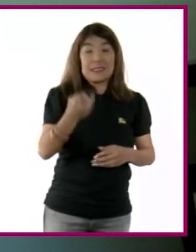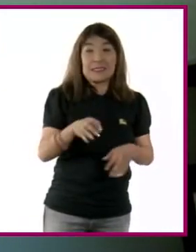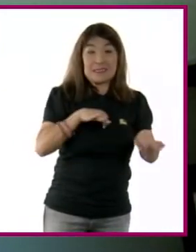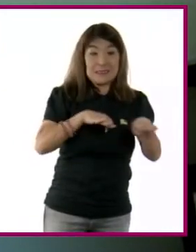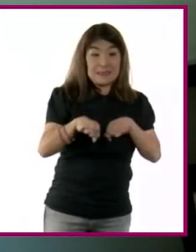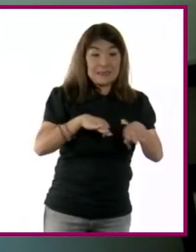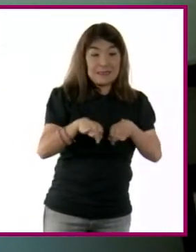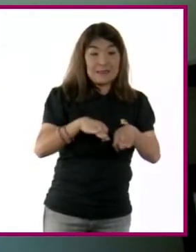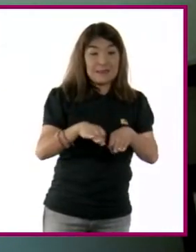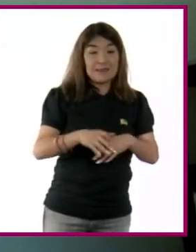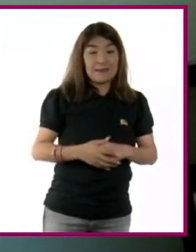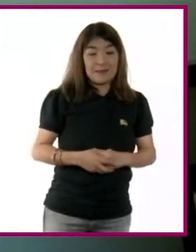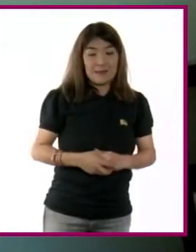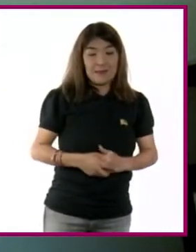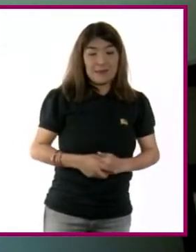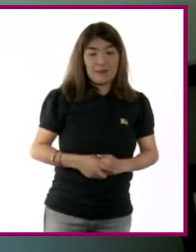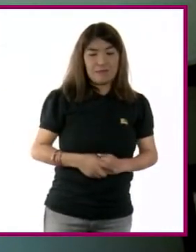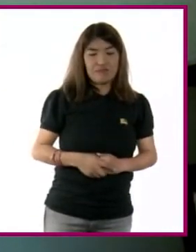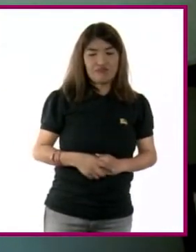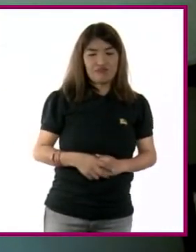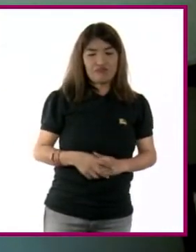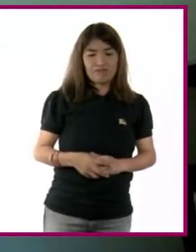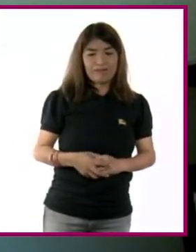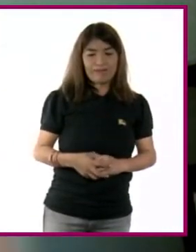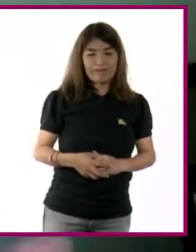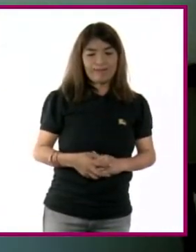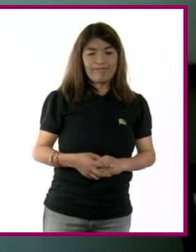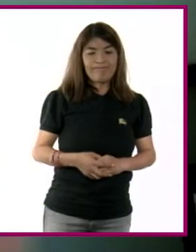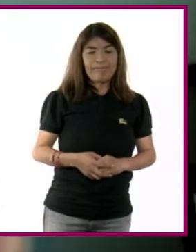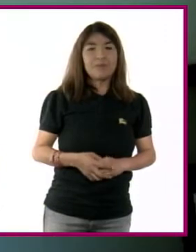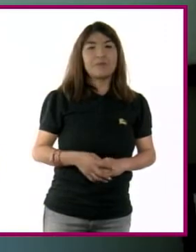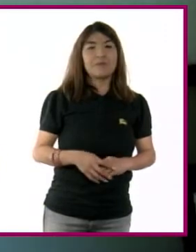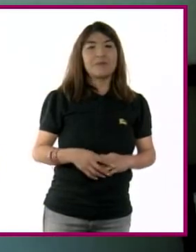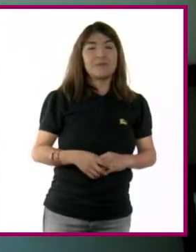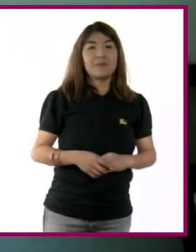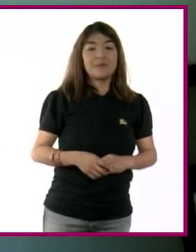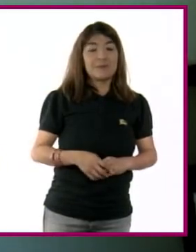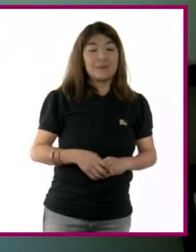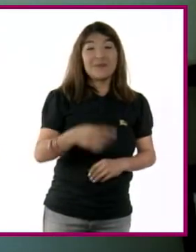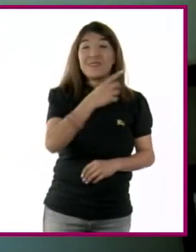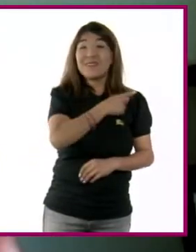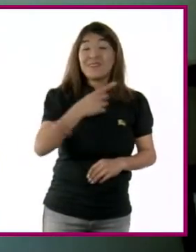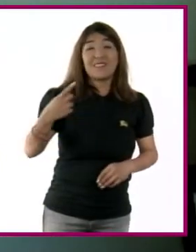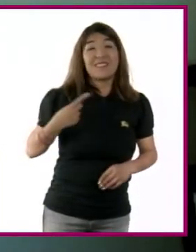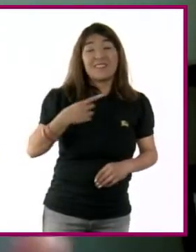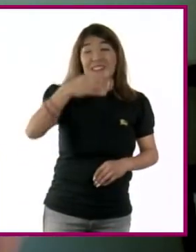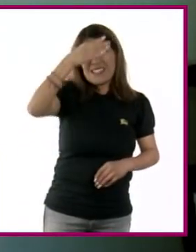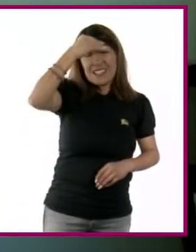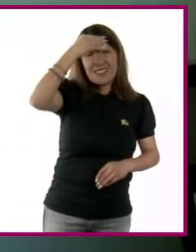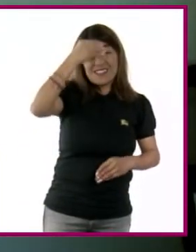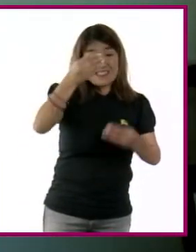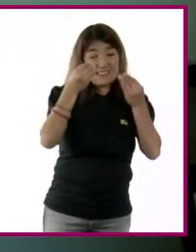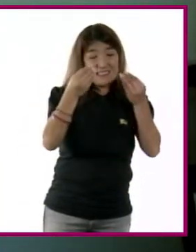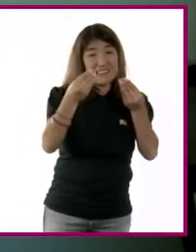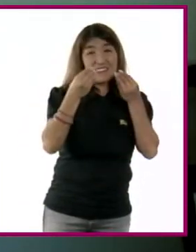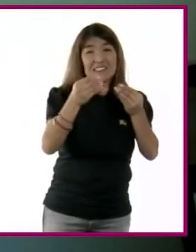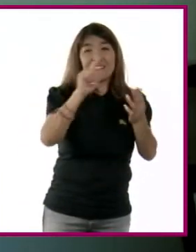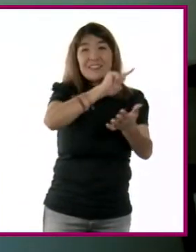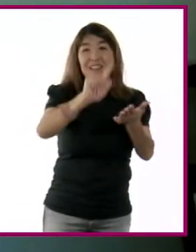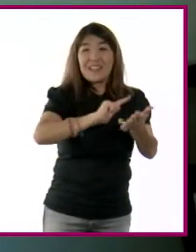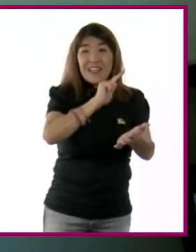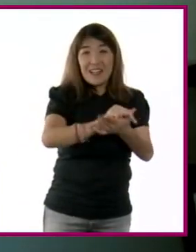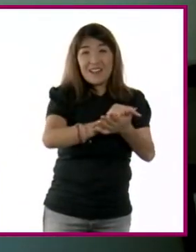de un abogado es aprenderse todas las leyes que hay, pero